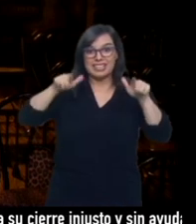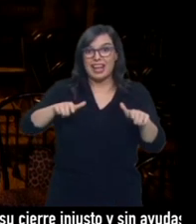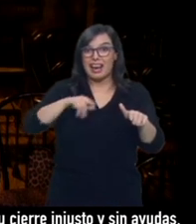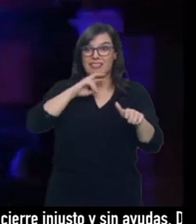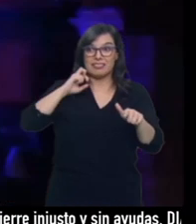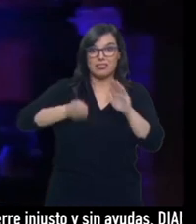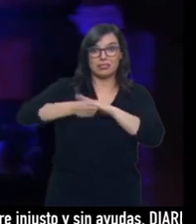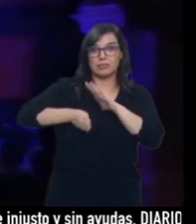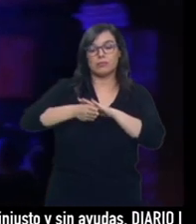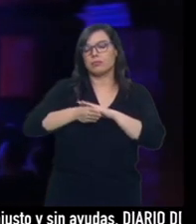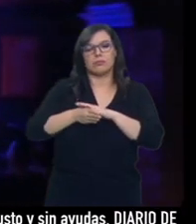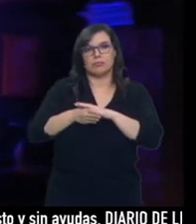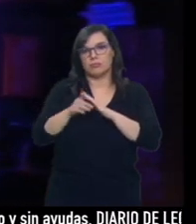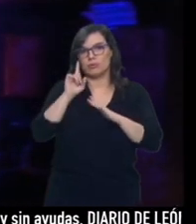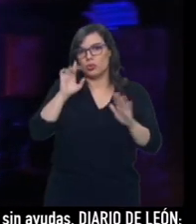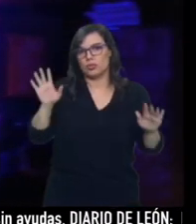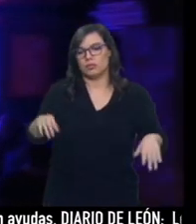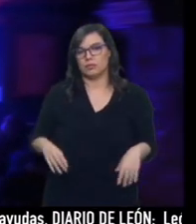poder resistir.